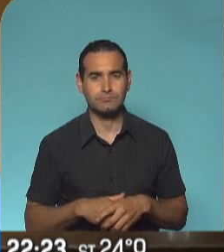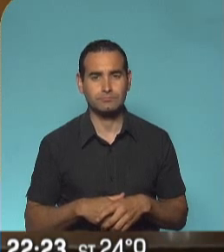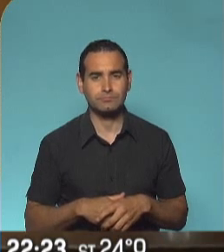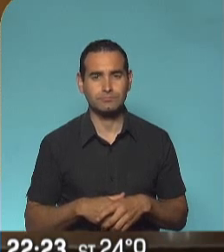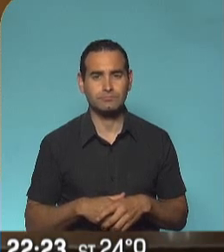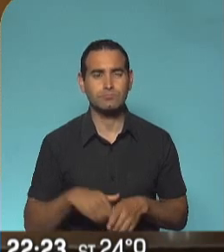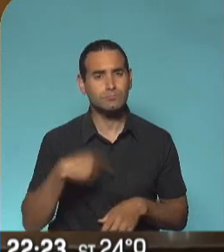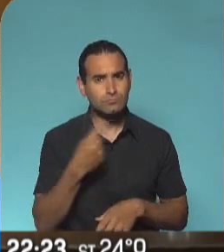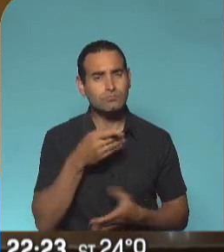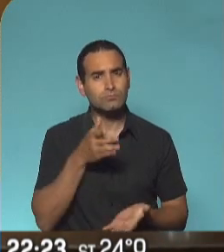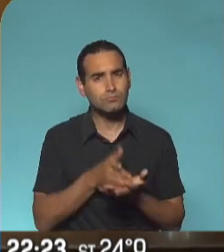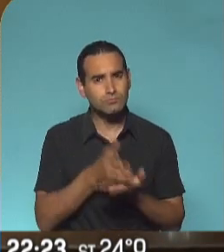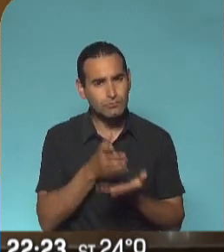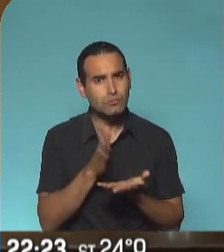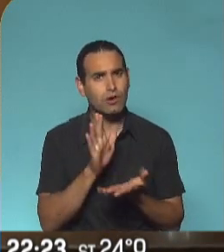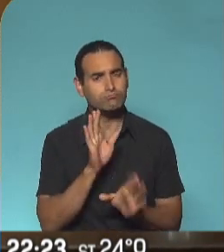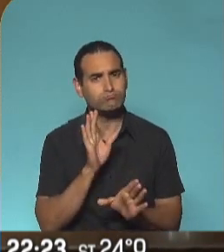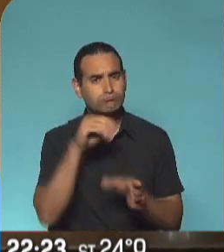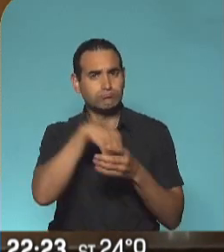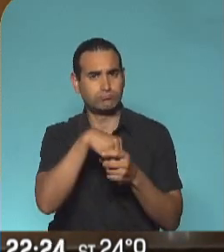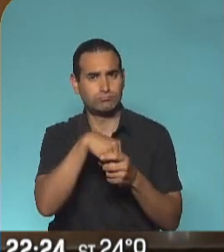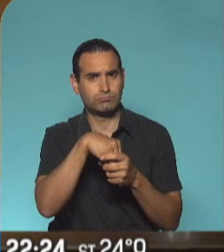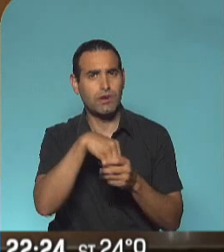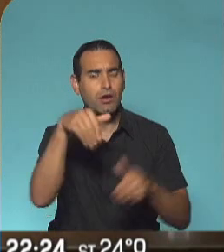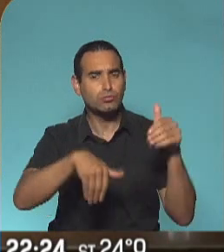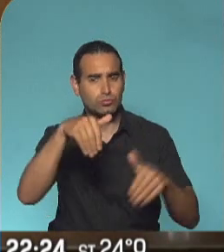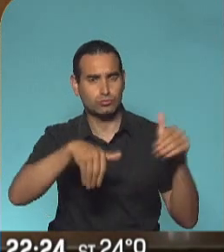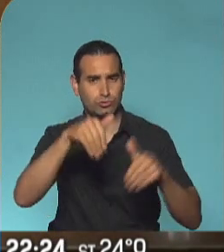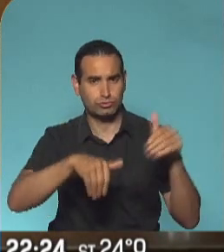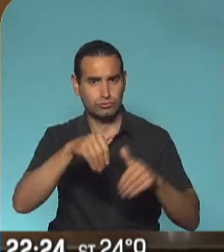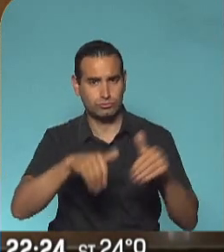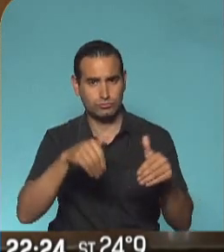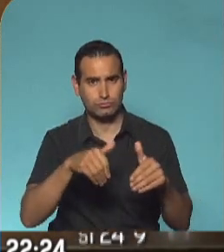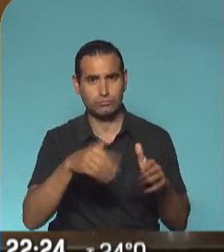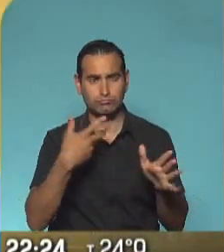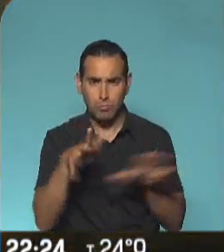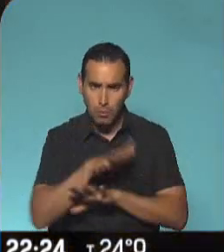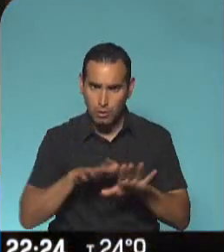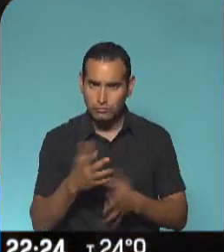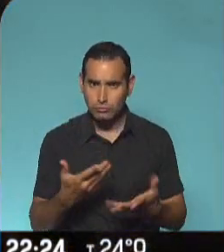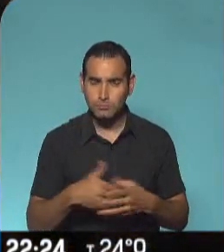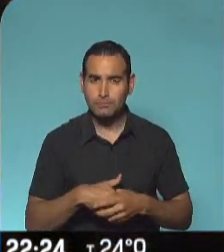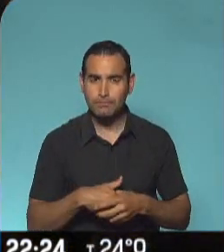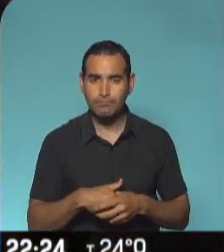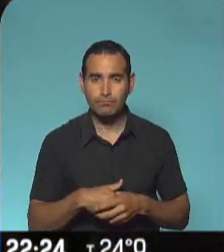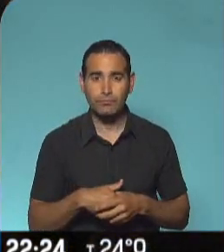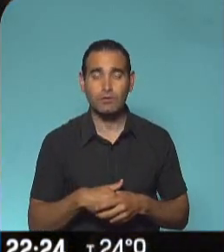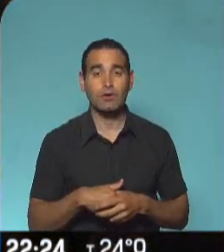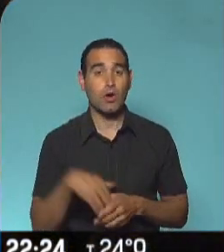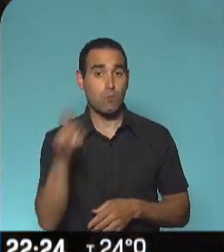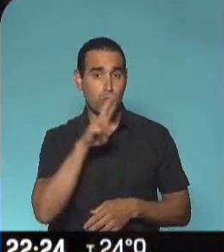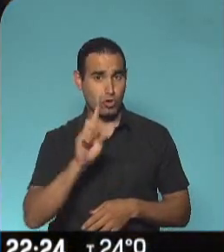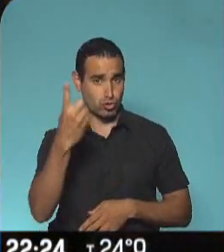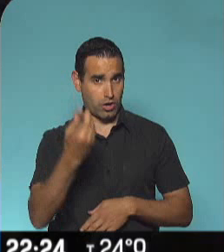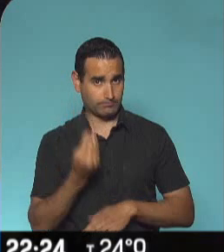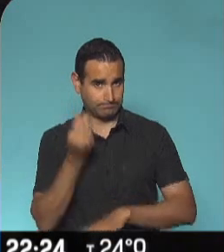tenemos derecho a participar en las elecciones, organizarnos. En tanto, la